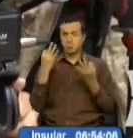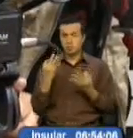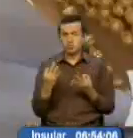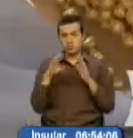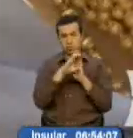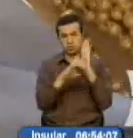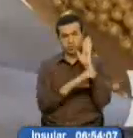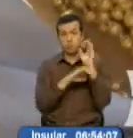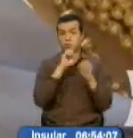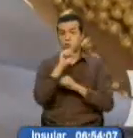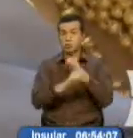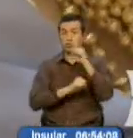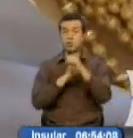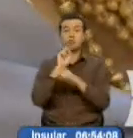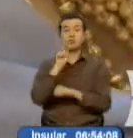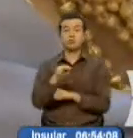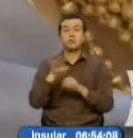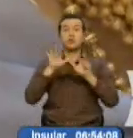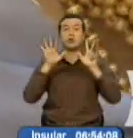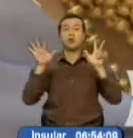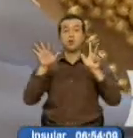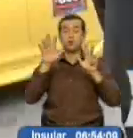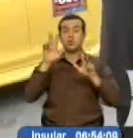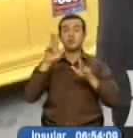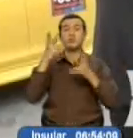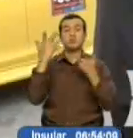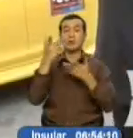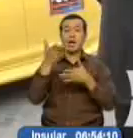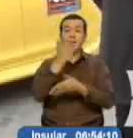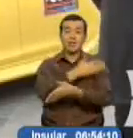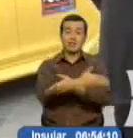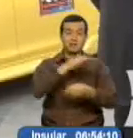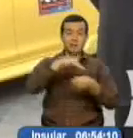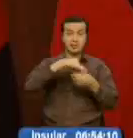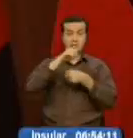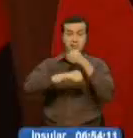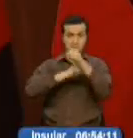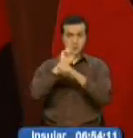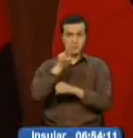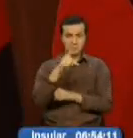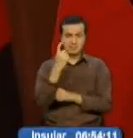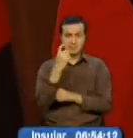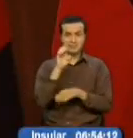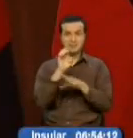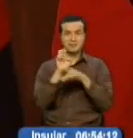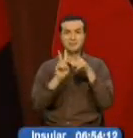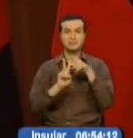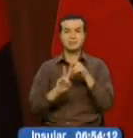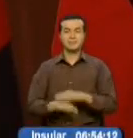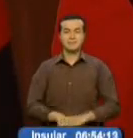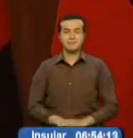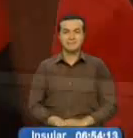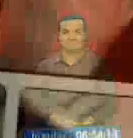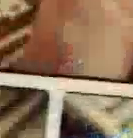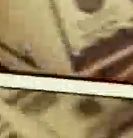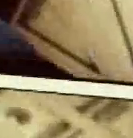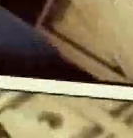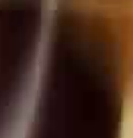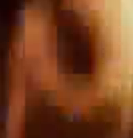de la Constitución de 2008 y de una consulta popular de 2011. Rodrigo Gálvez, Ecuador TV.